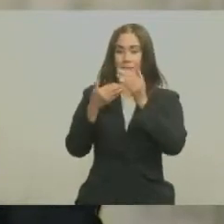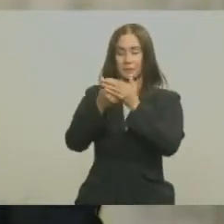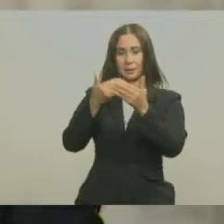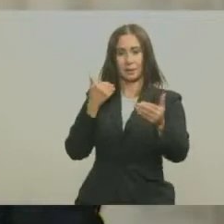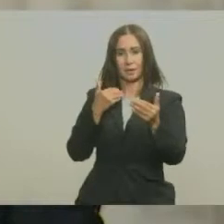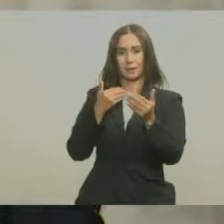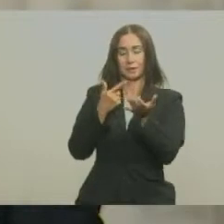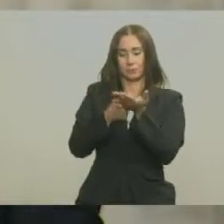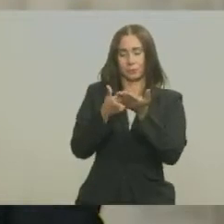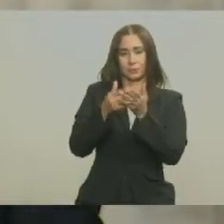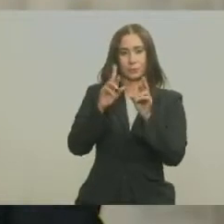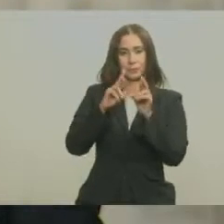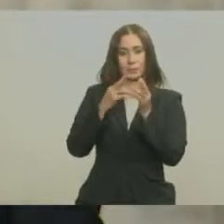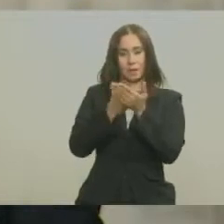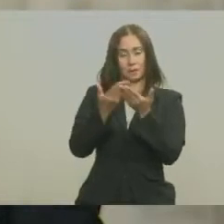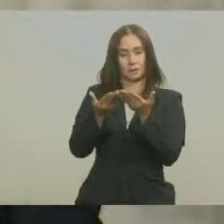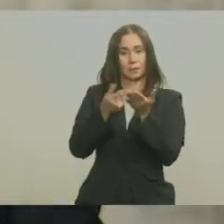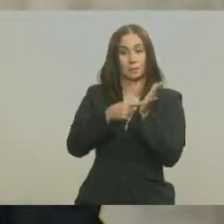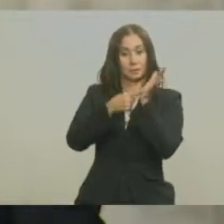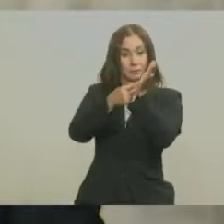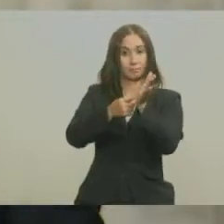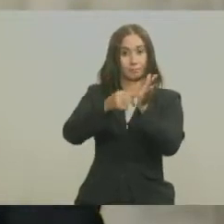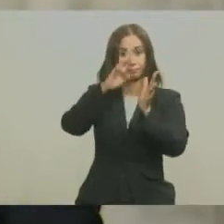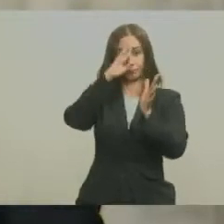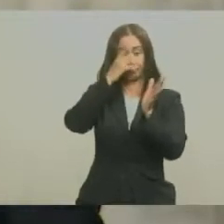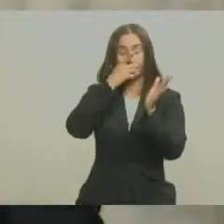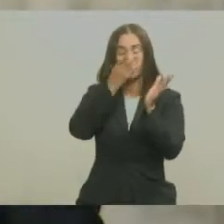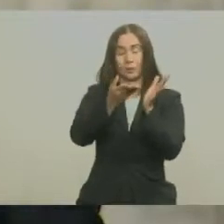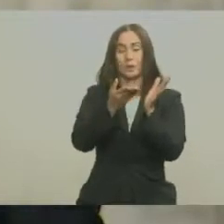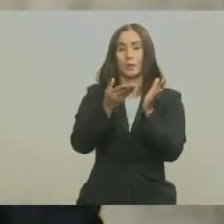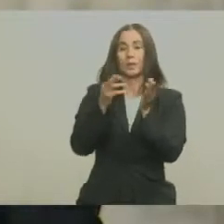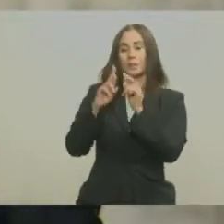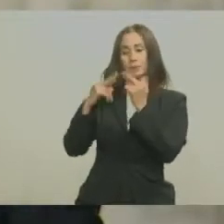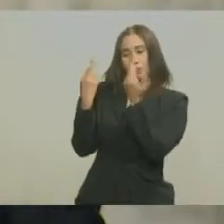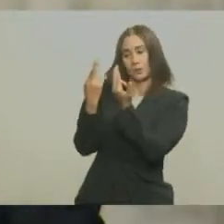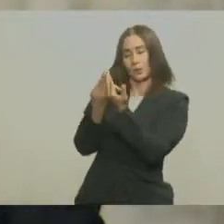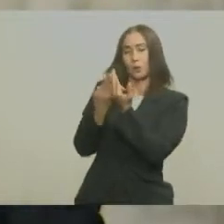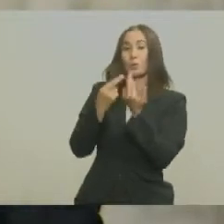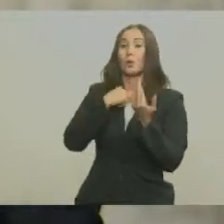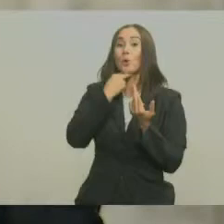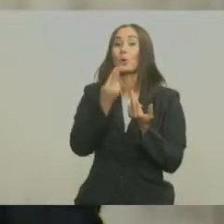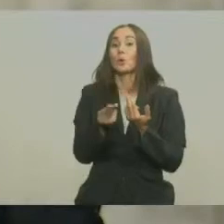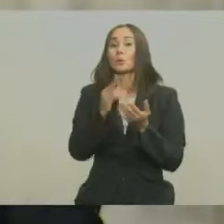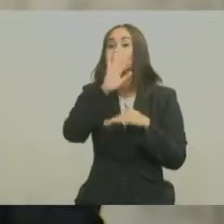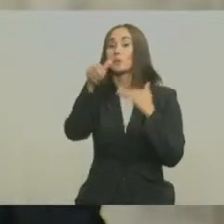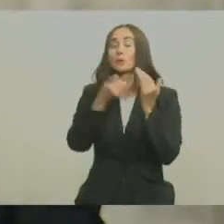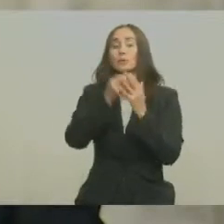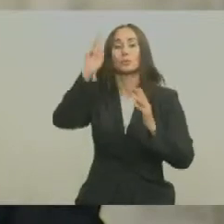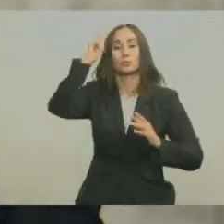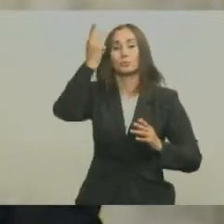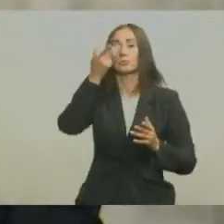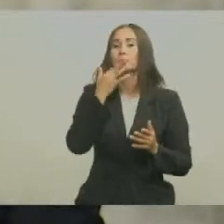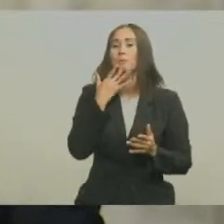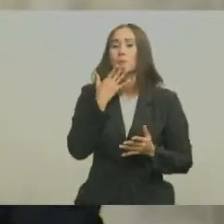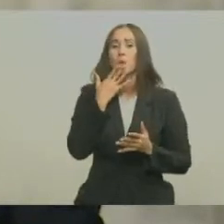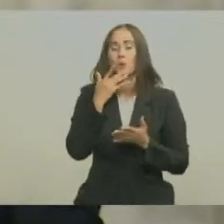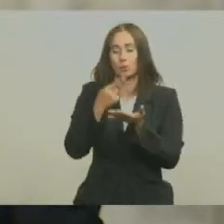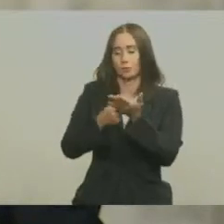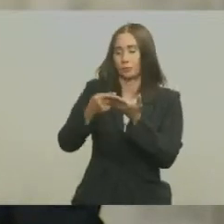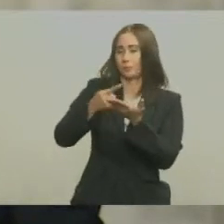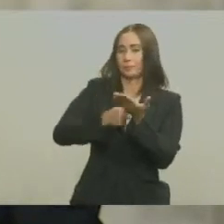país, reunirse con los voceros de la Cámara de Diputados de todos los partidos políticos